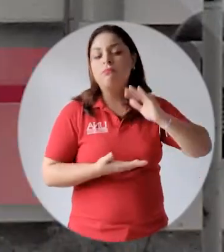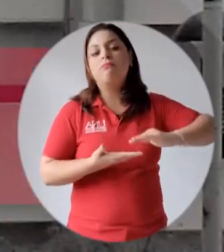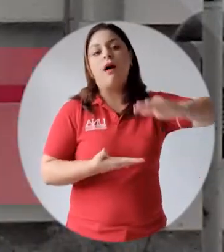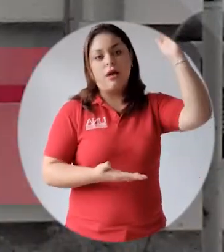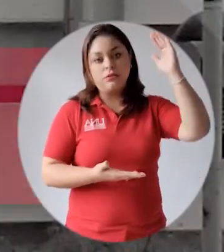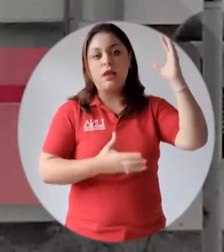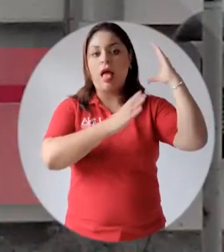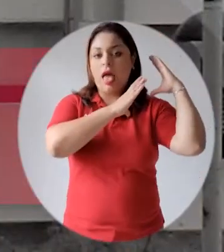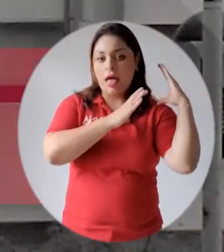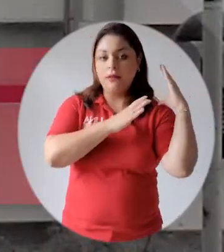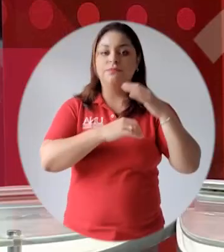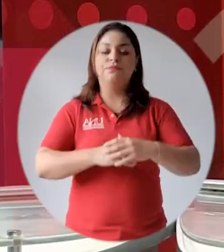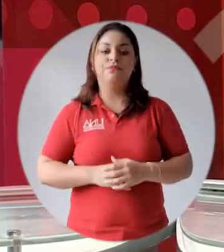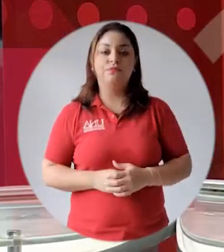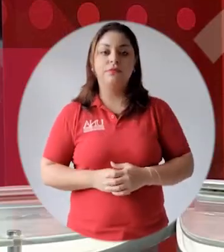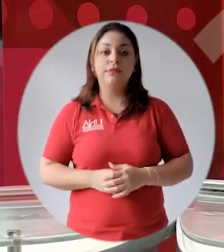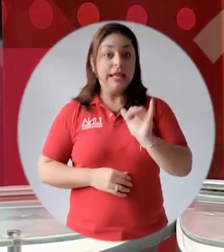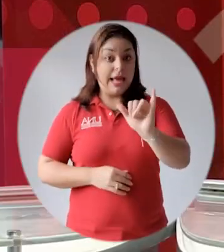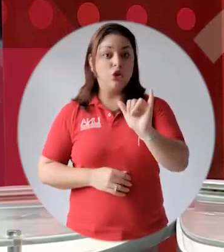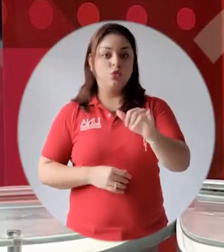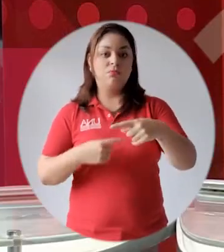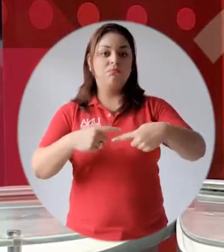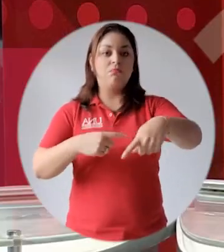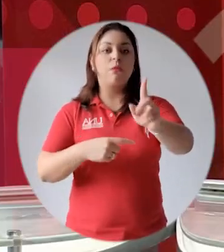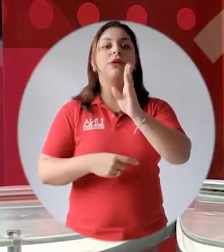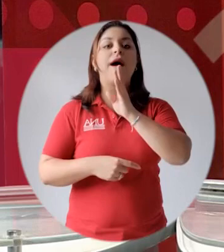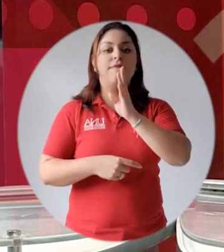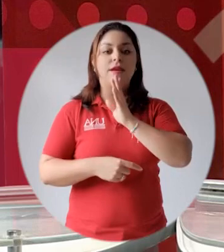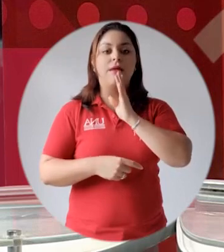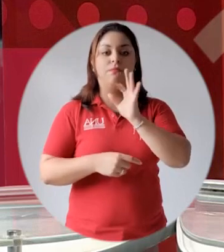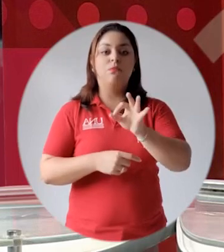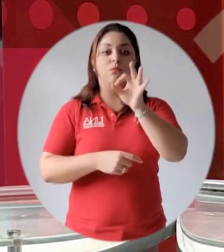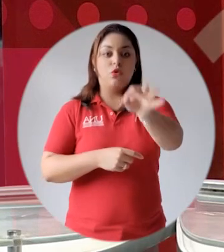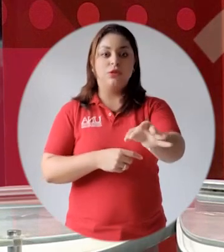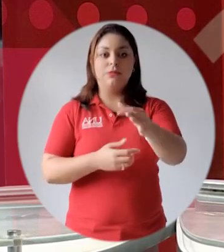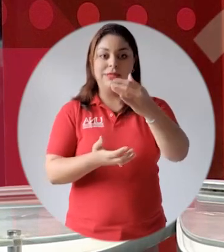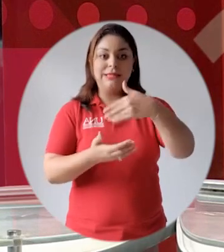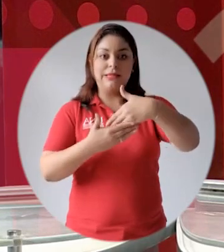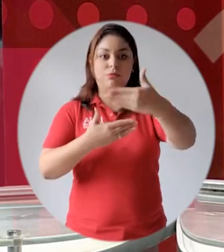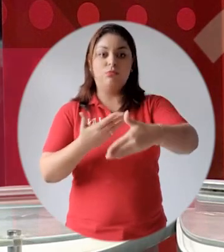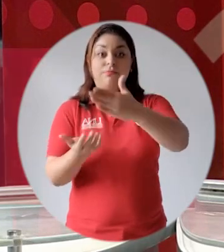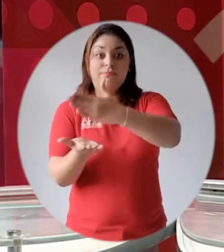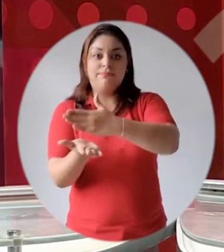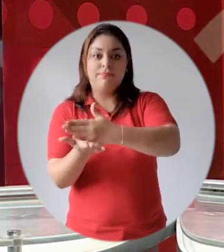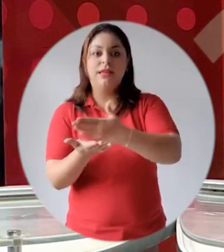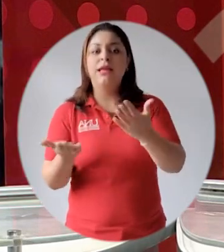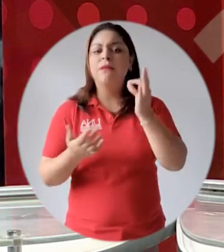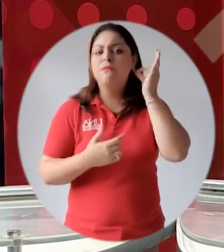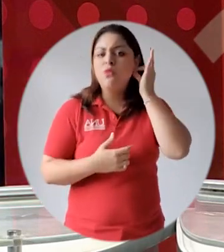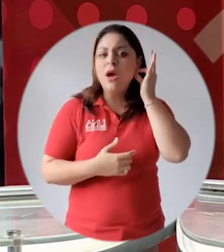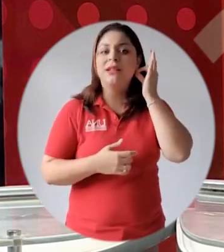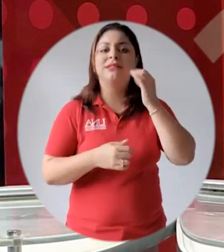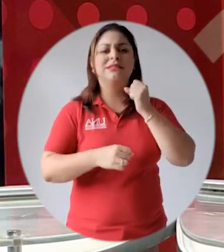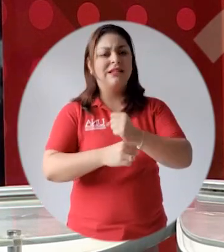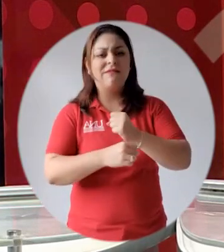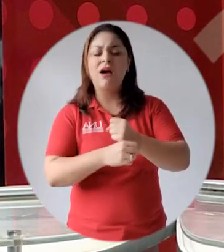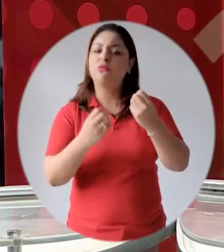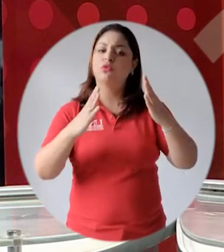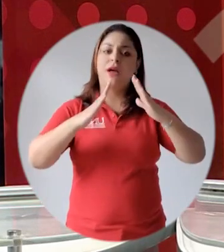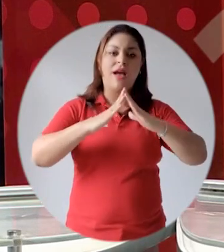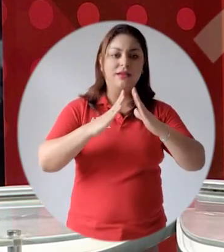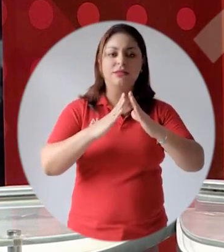brecha no cambia. Es decir, las mujeres seguimos asumiendo el cuidado de personas. Y bueno, y eso nos limita